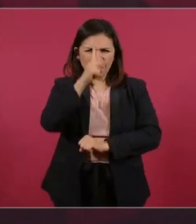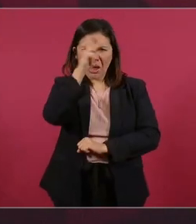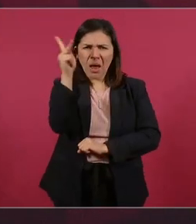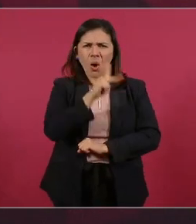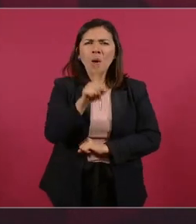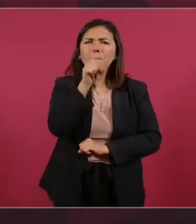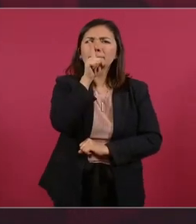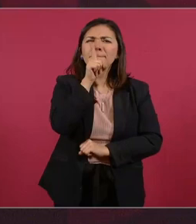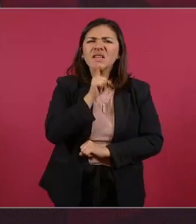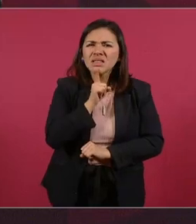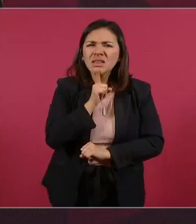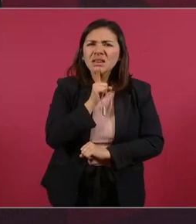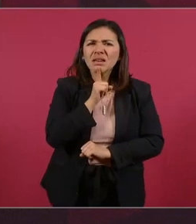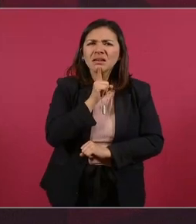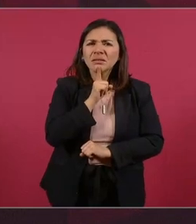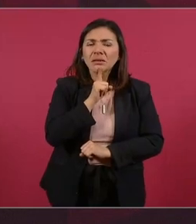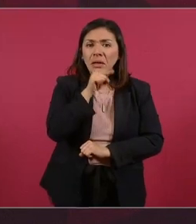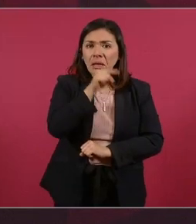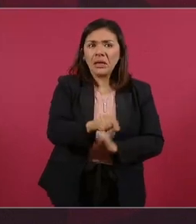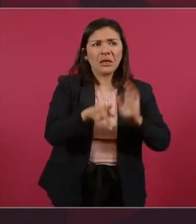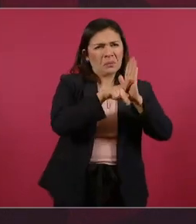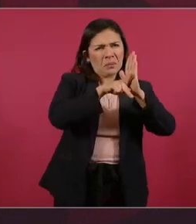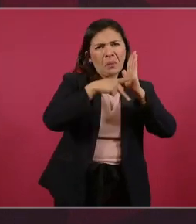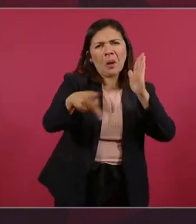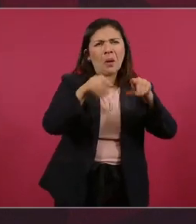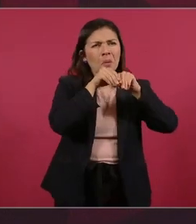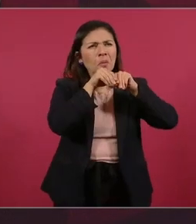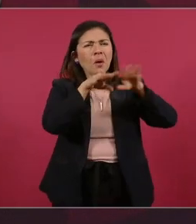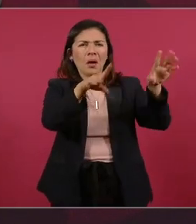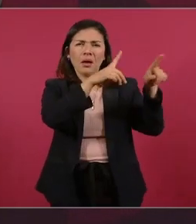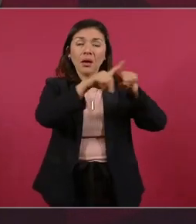y sus publicaciones igual.